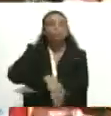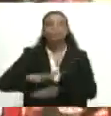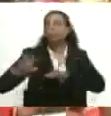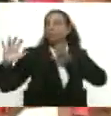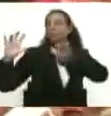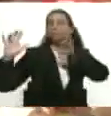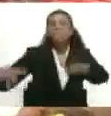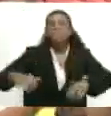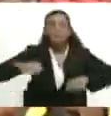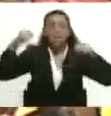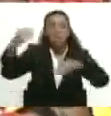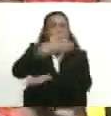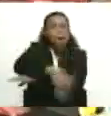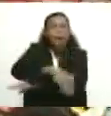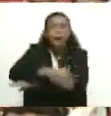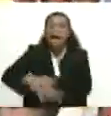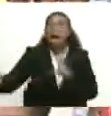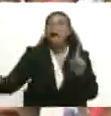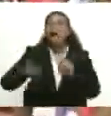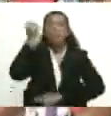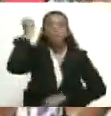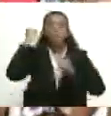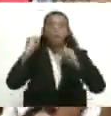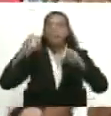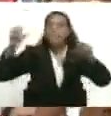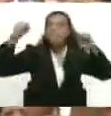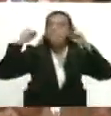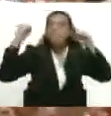seguimos en la calle hasta lograr la victoria.